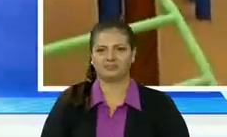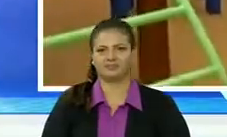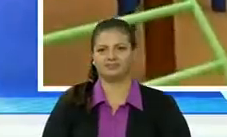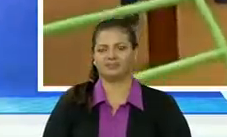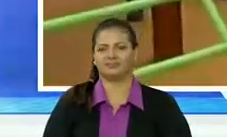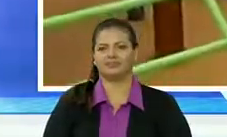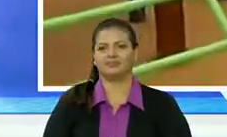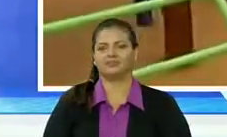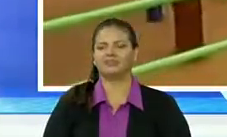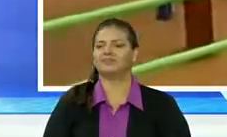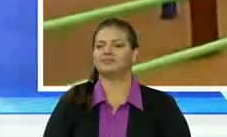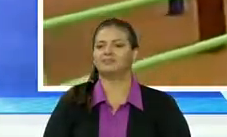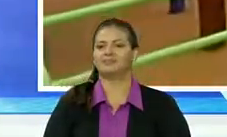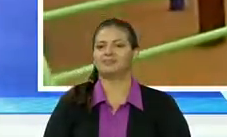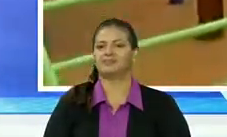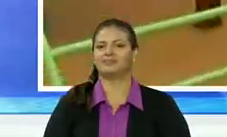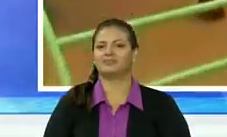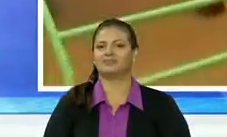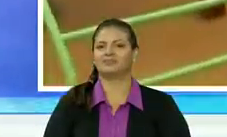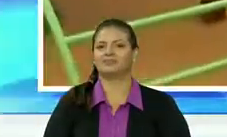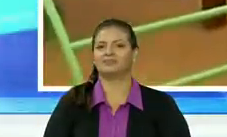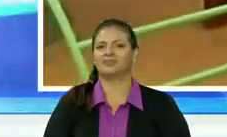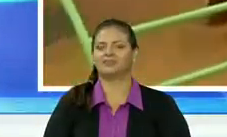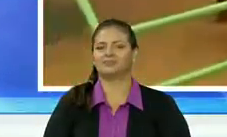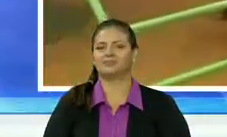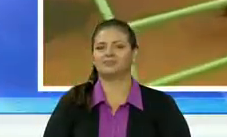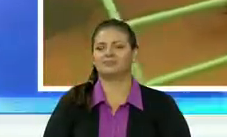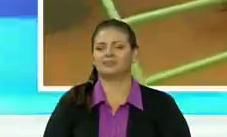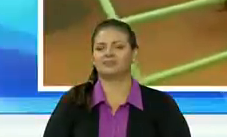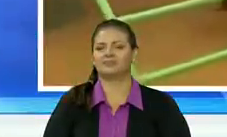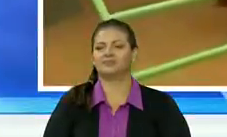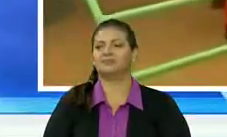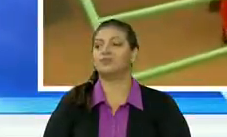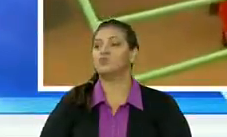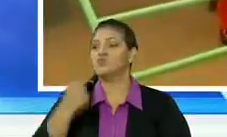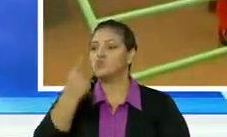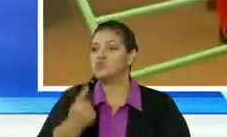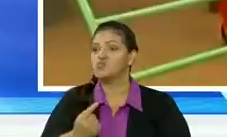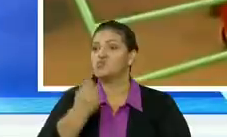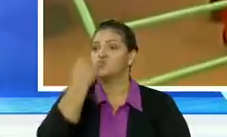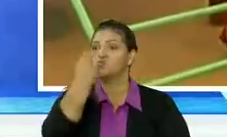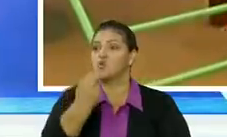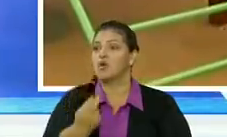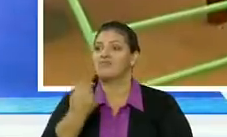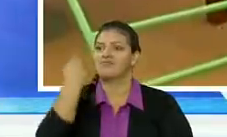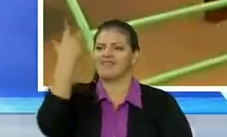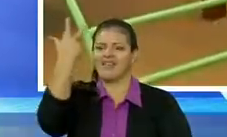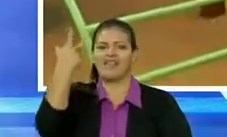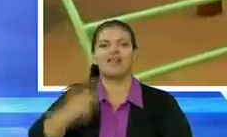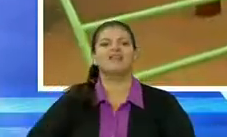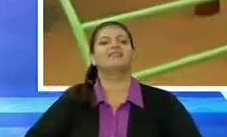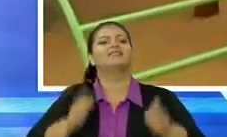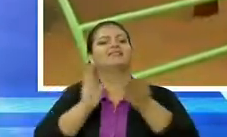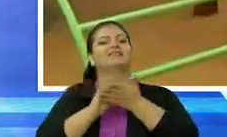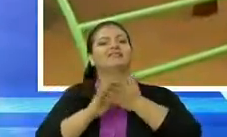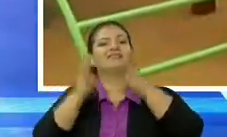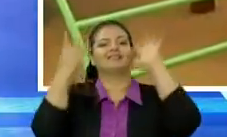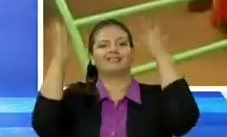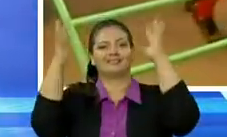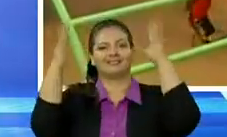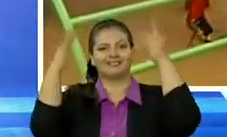sus amigos, todos. Y vamos a decir a la cuenta de 1, 2, 3, ¡Feliz Día del Niño!